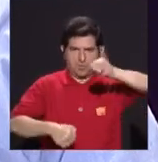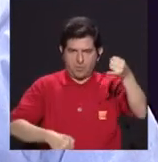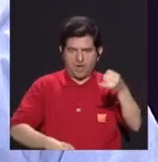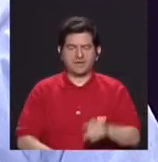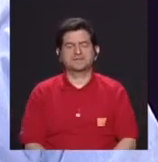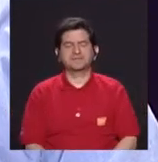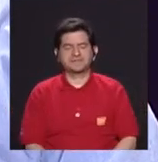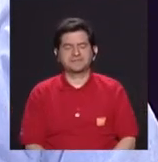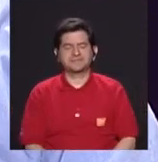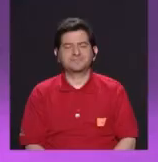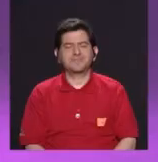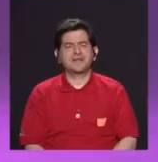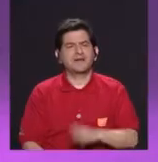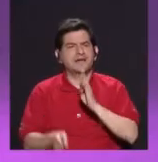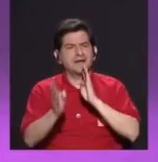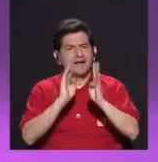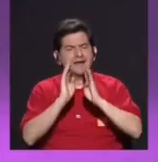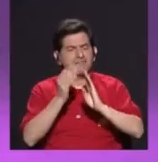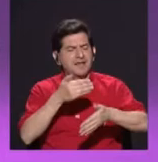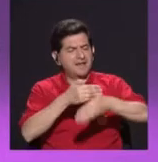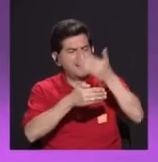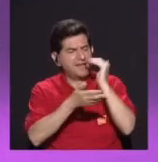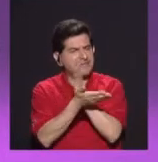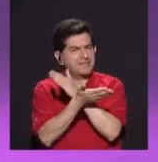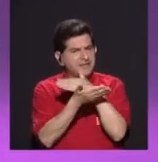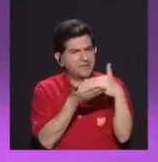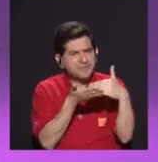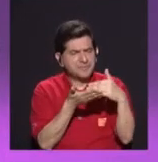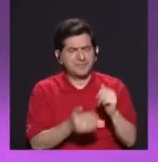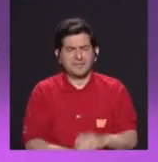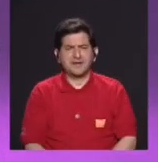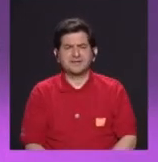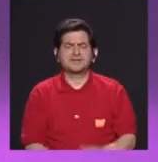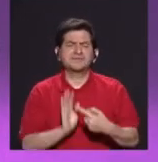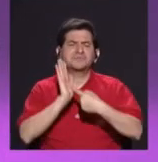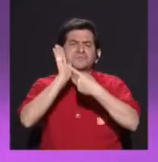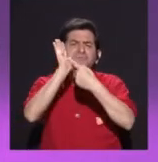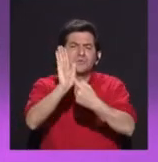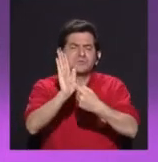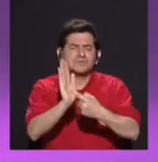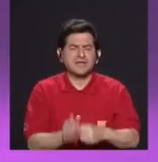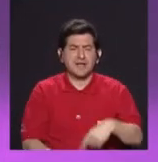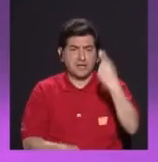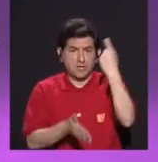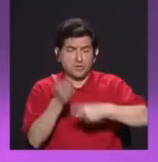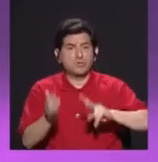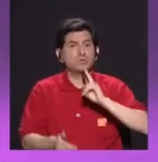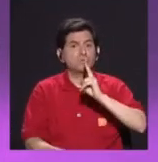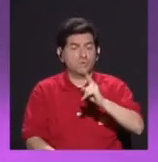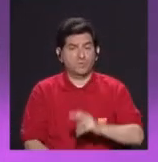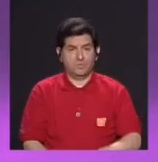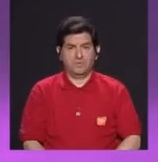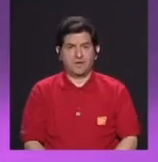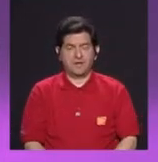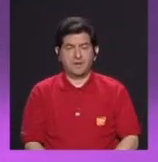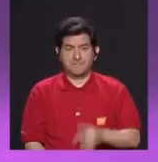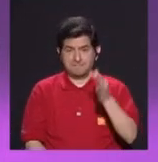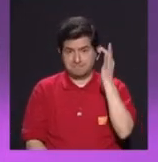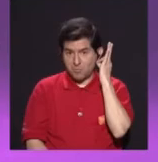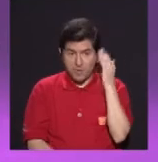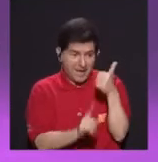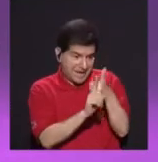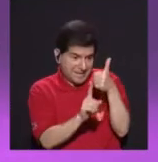manuel conversábamos y terminamos el segmento anterior señalando una dura verdad y es que las mujeres